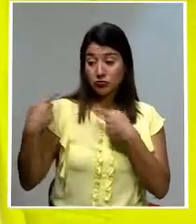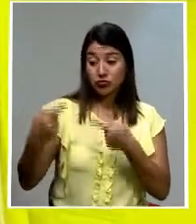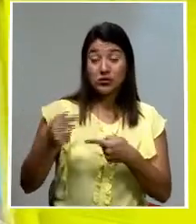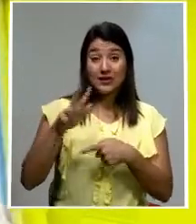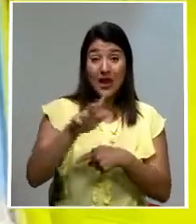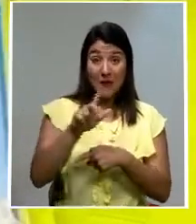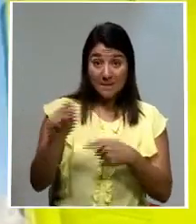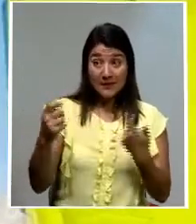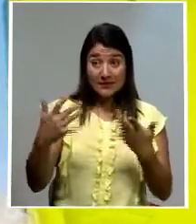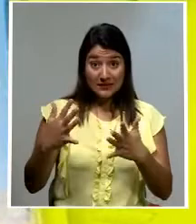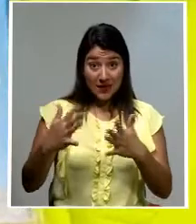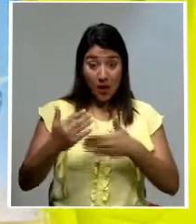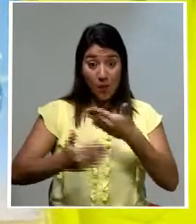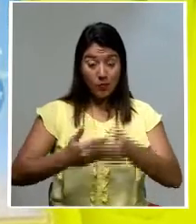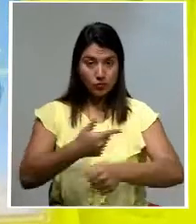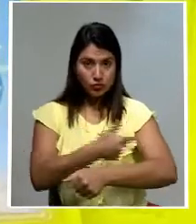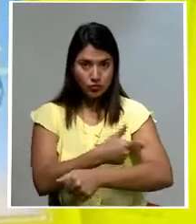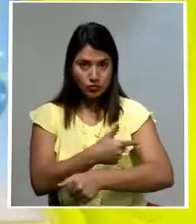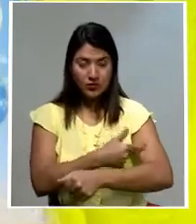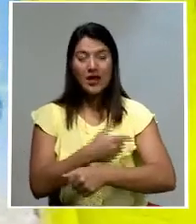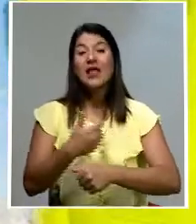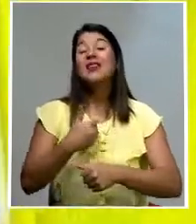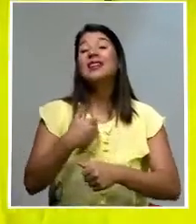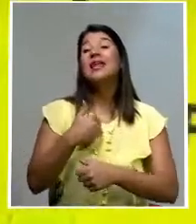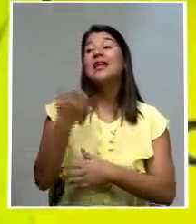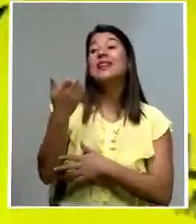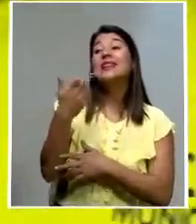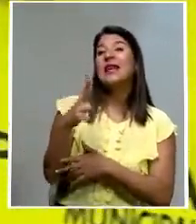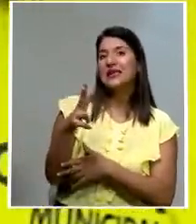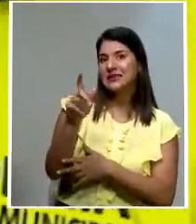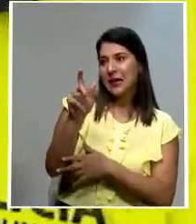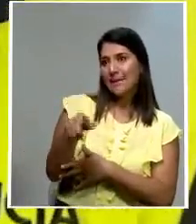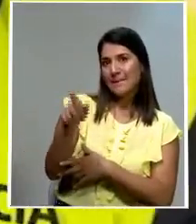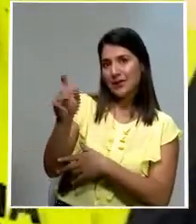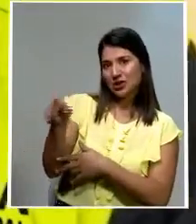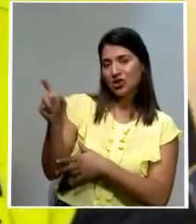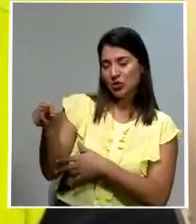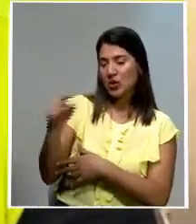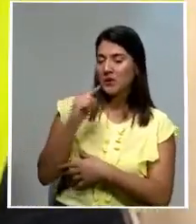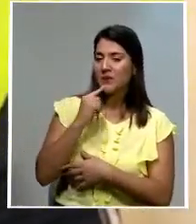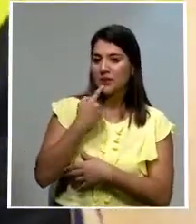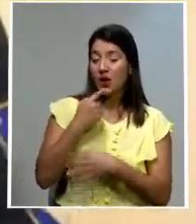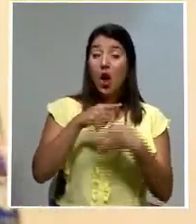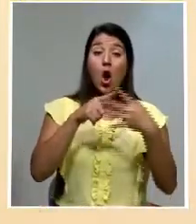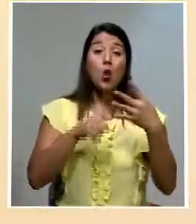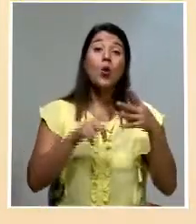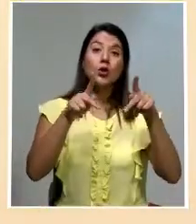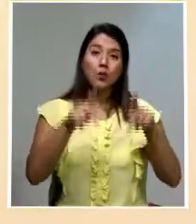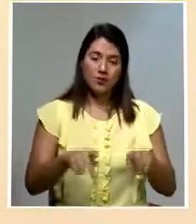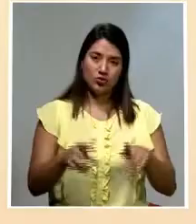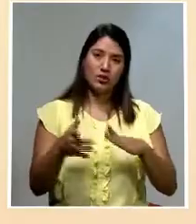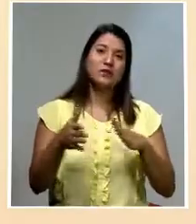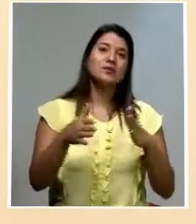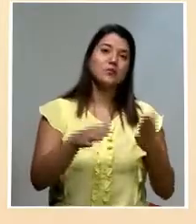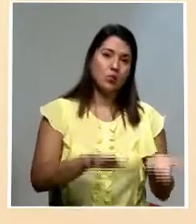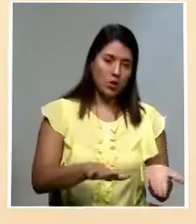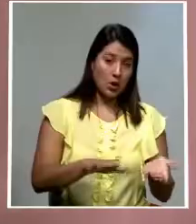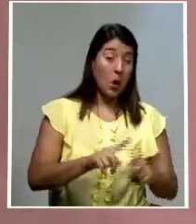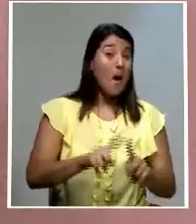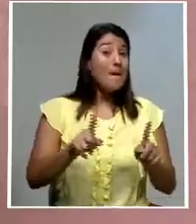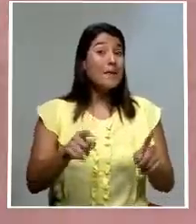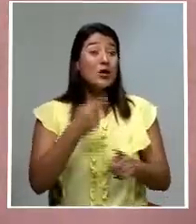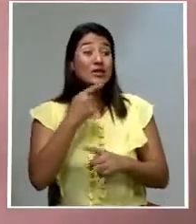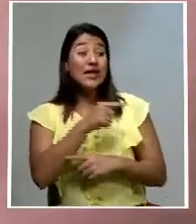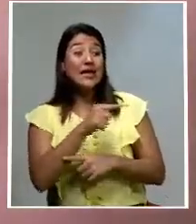y examinado 13 notificaciones clasificadas como graves. 4 corresponden a personas fallecidas, pero determinan que